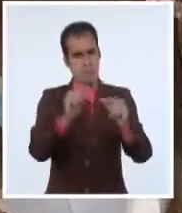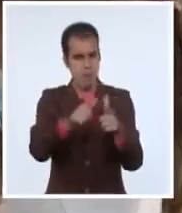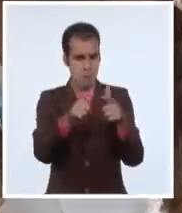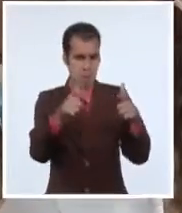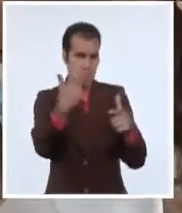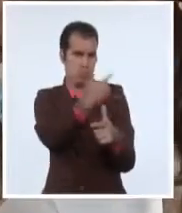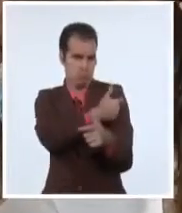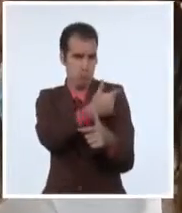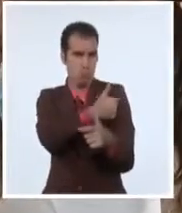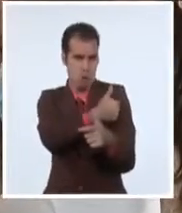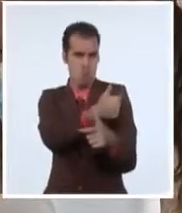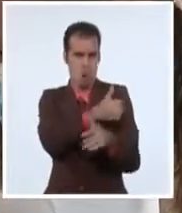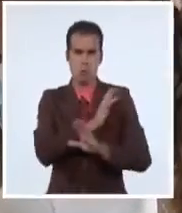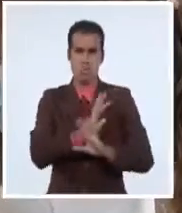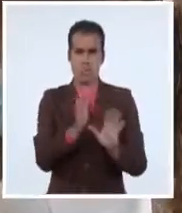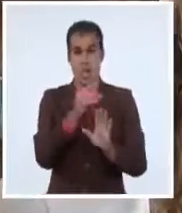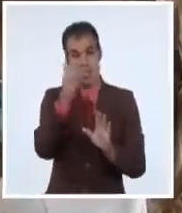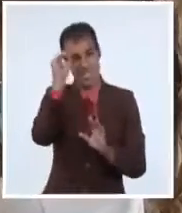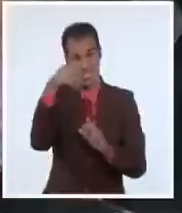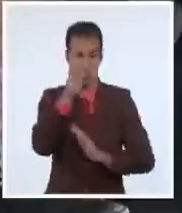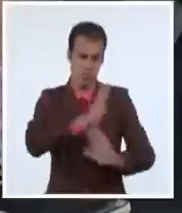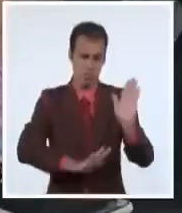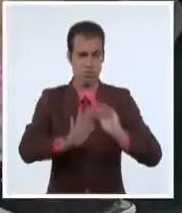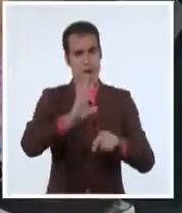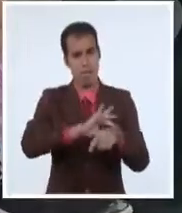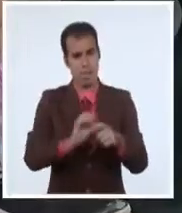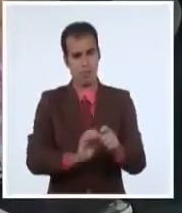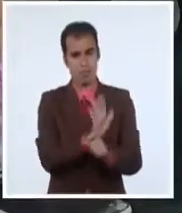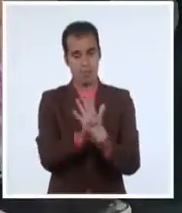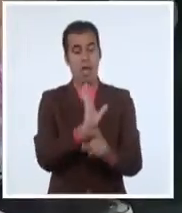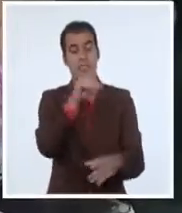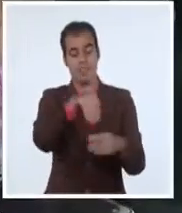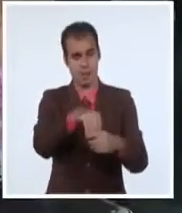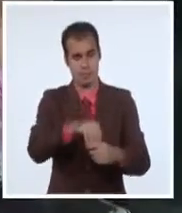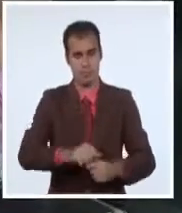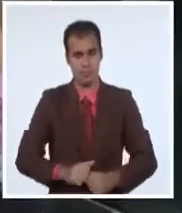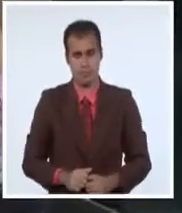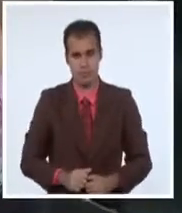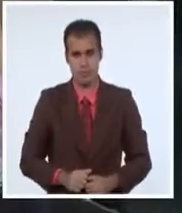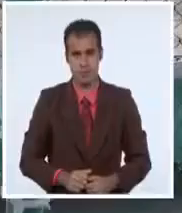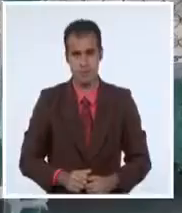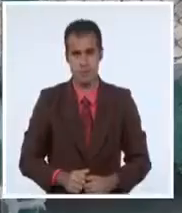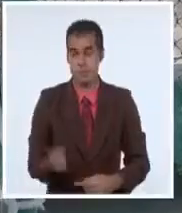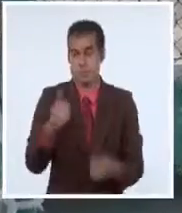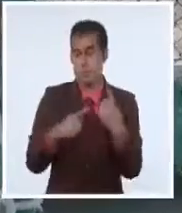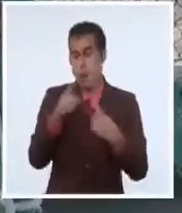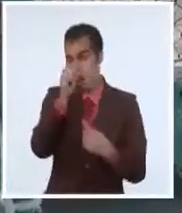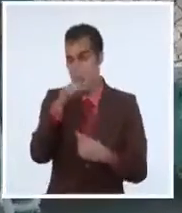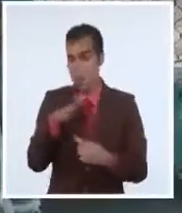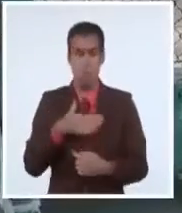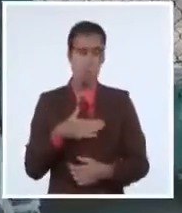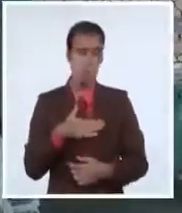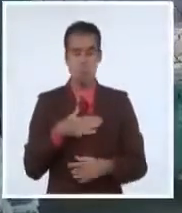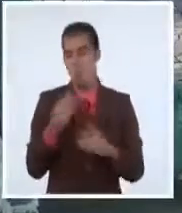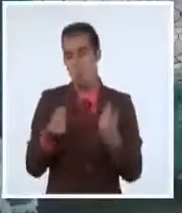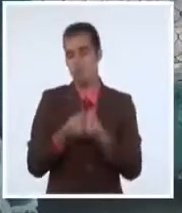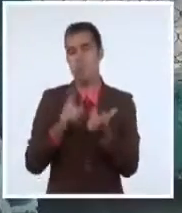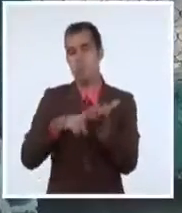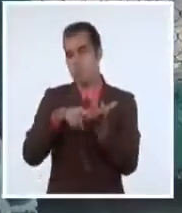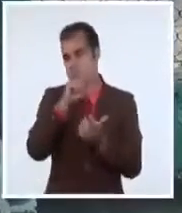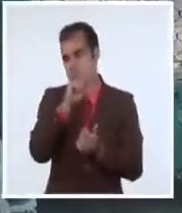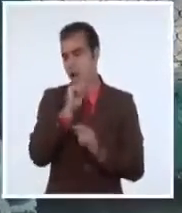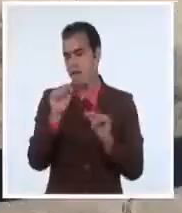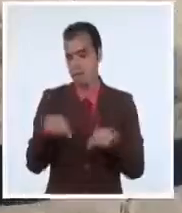ante el contexto epidemiológico que viven la provincia y el país. Algunos esperan tranquilos junto a sus padres, otros